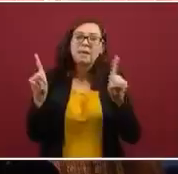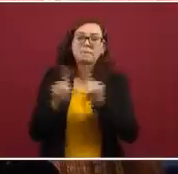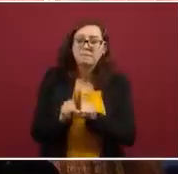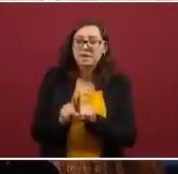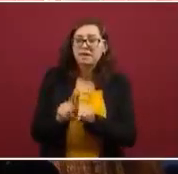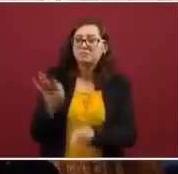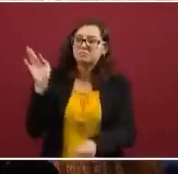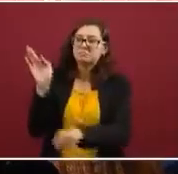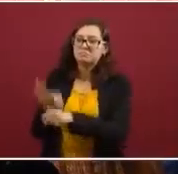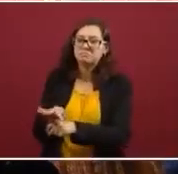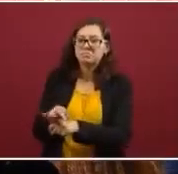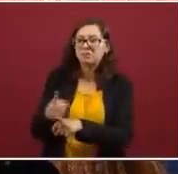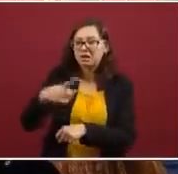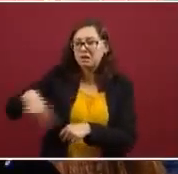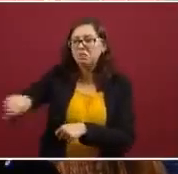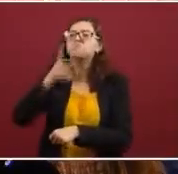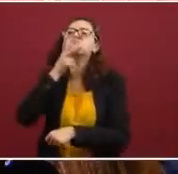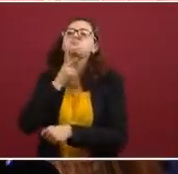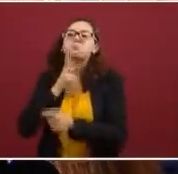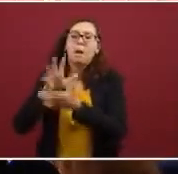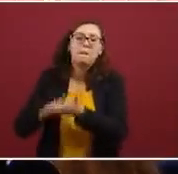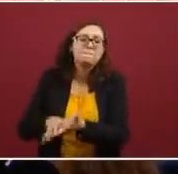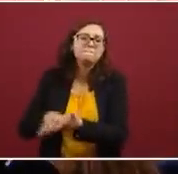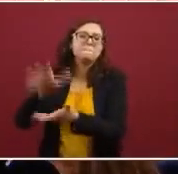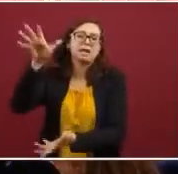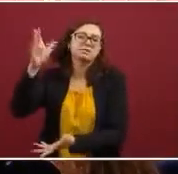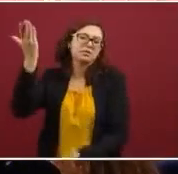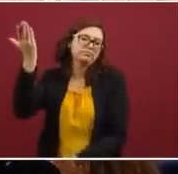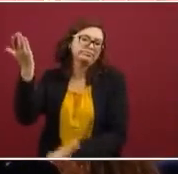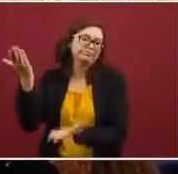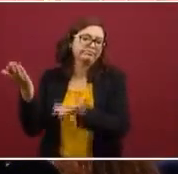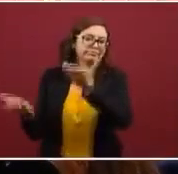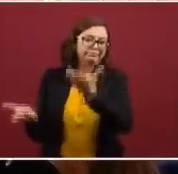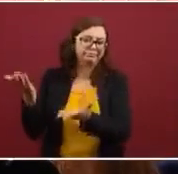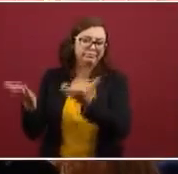de aceite y por lo tanto compensar de esa manera.